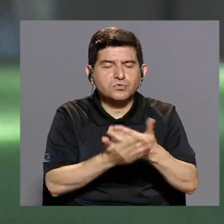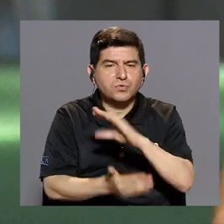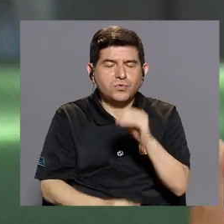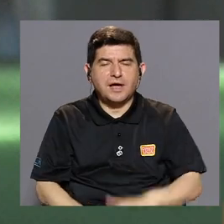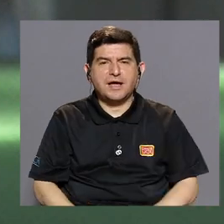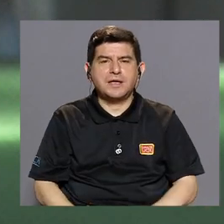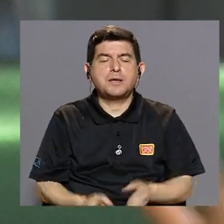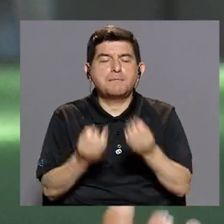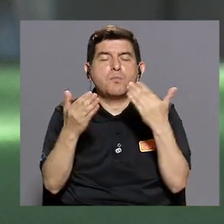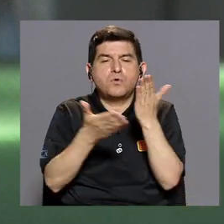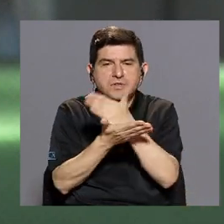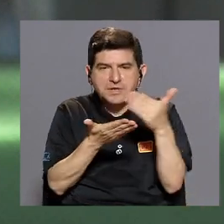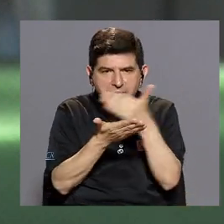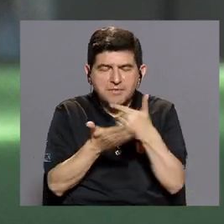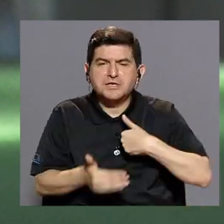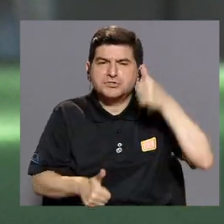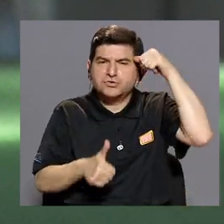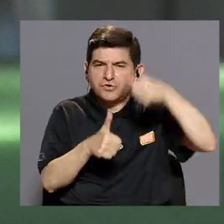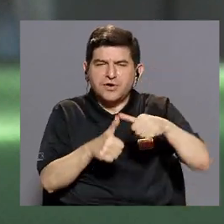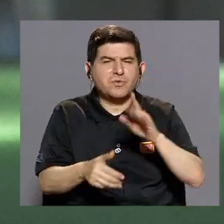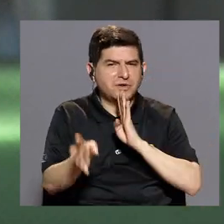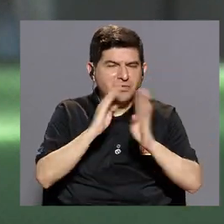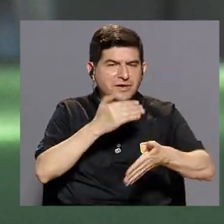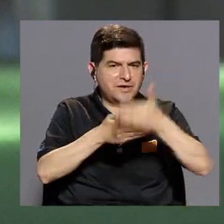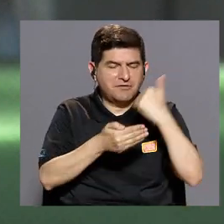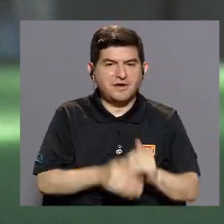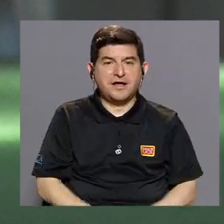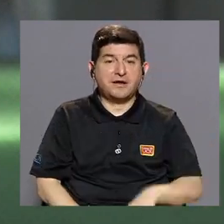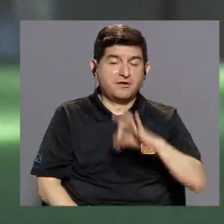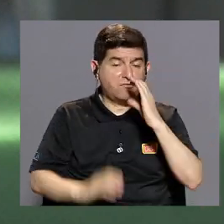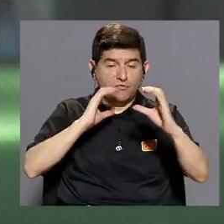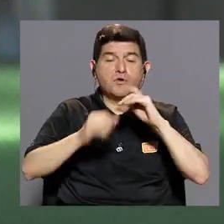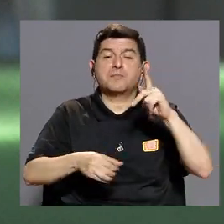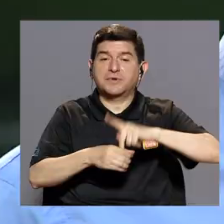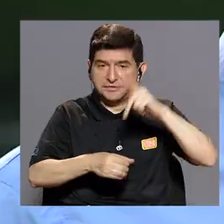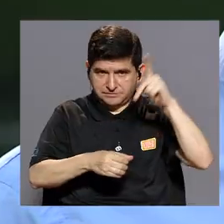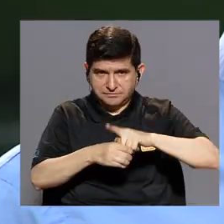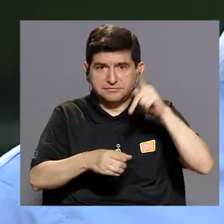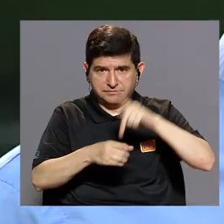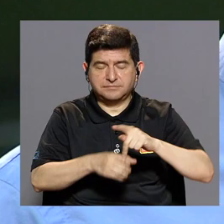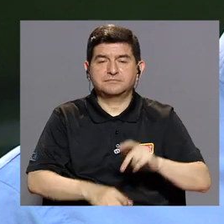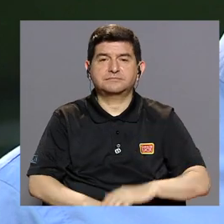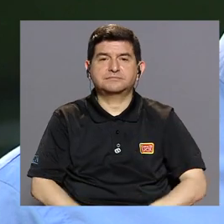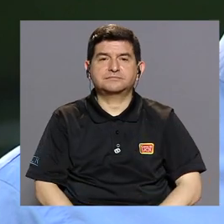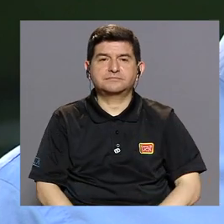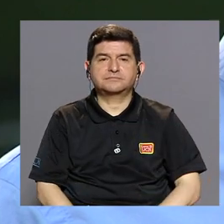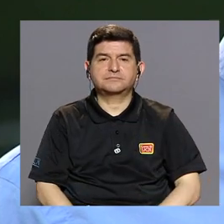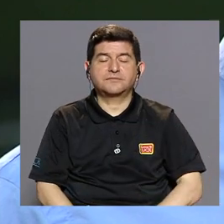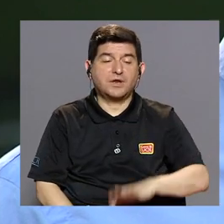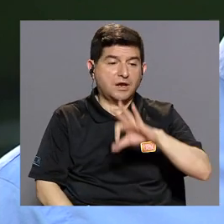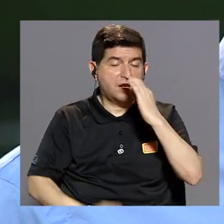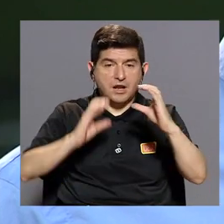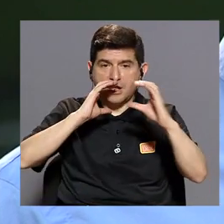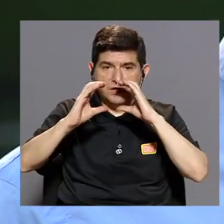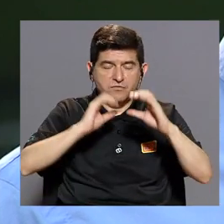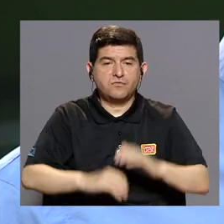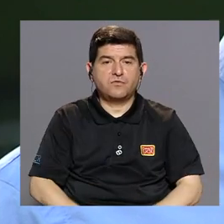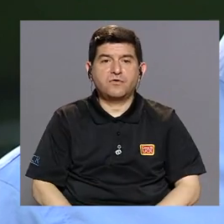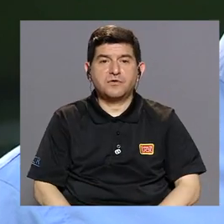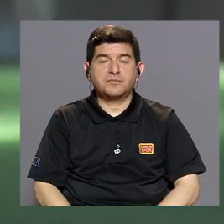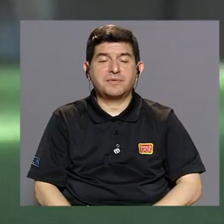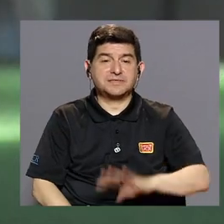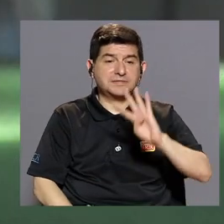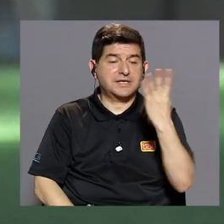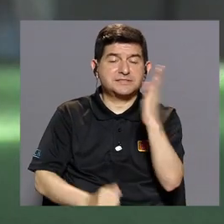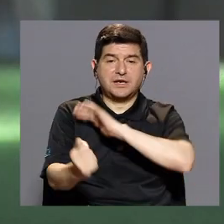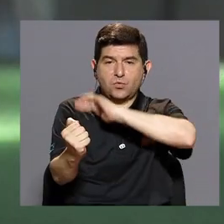con muchísimas partes. En el momento que hablamos, me acuerdo que te decía, es que los medios tienen que estar. Sí. O sea, los medios de comunicación son el